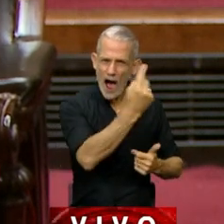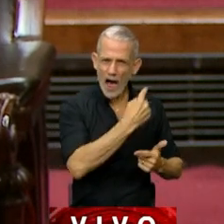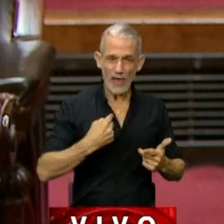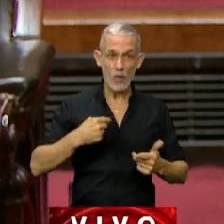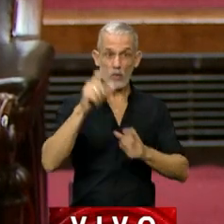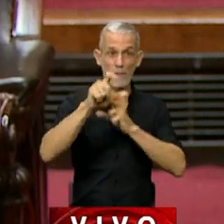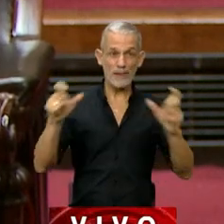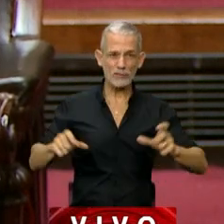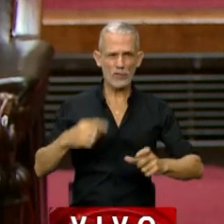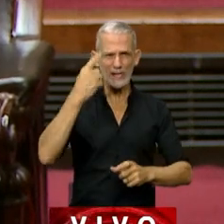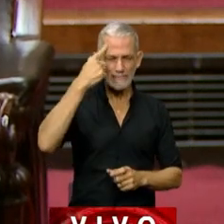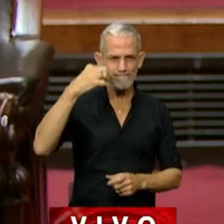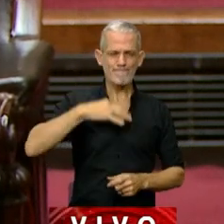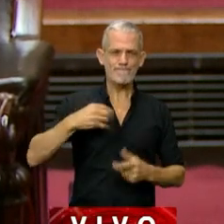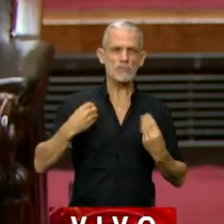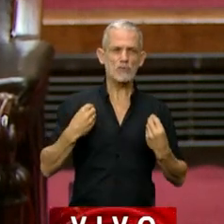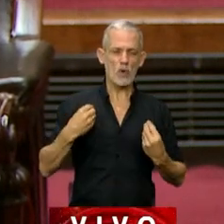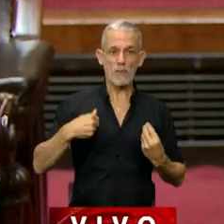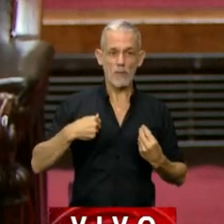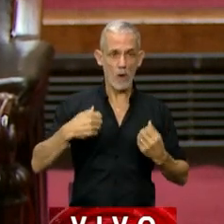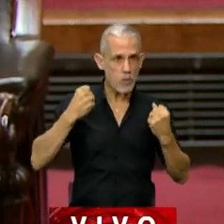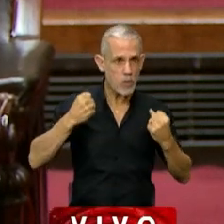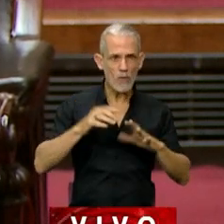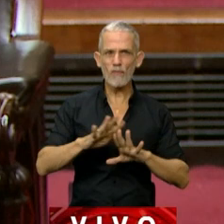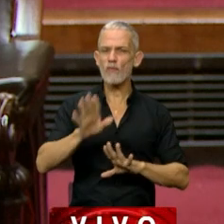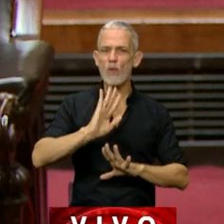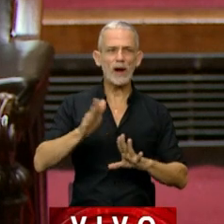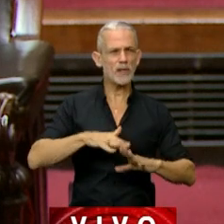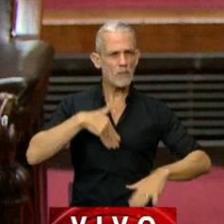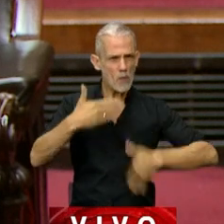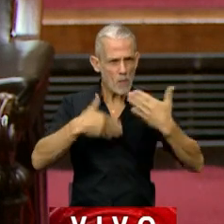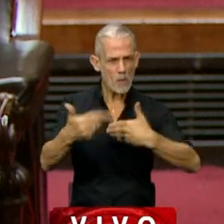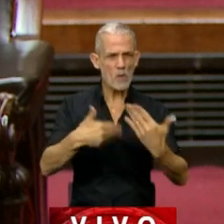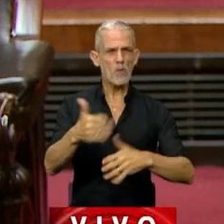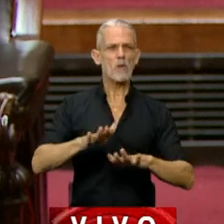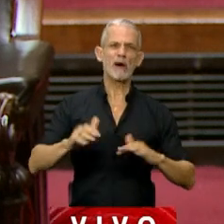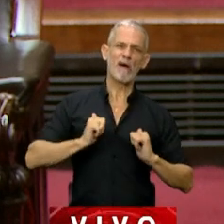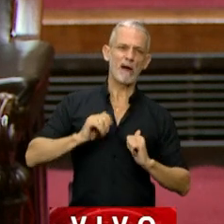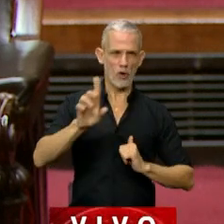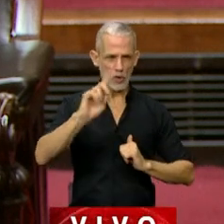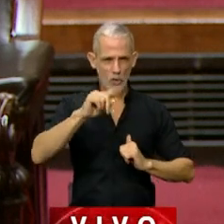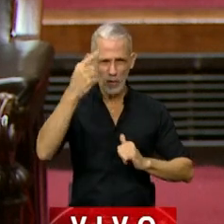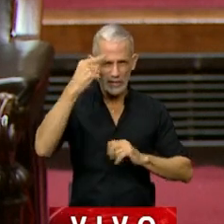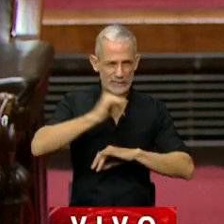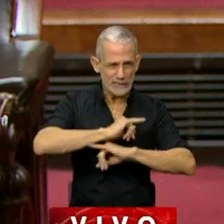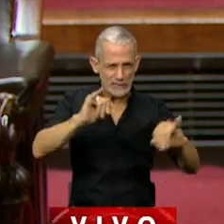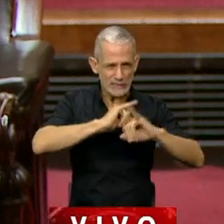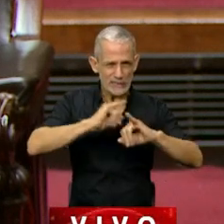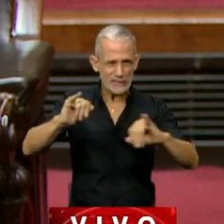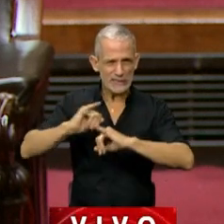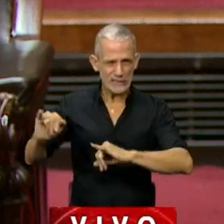de los ciudadanos, si no tenemos una acción fuertemente, muy proactiva en términos de esta